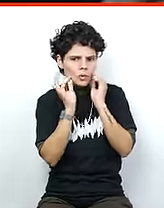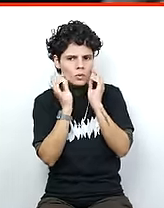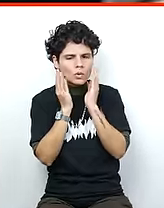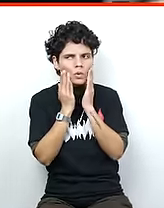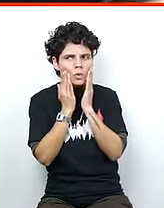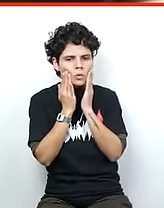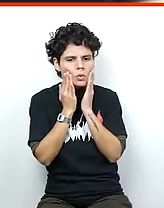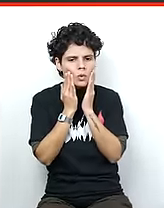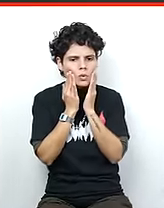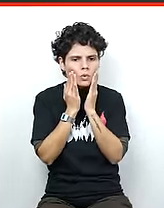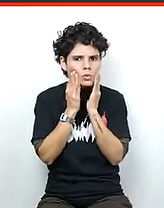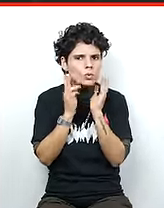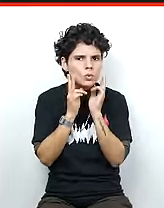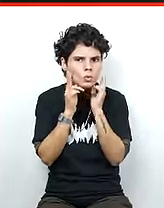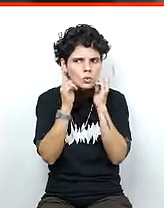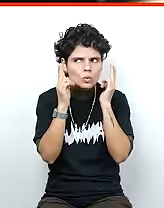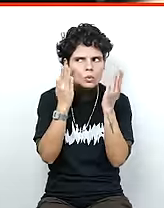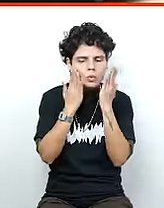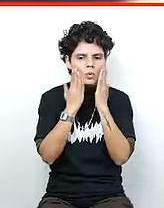nuevo.